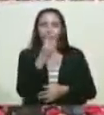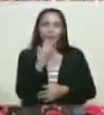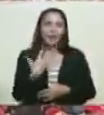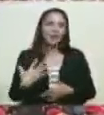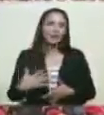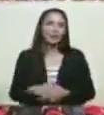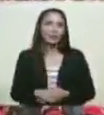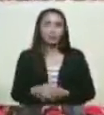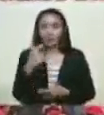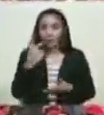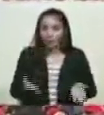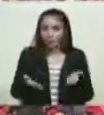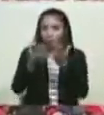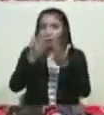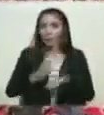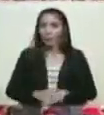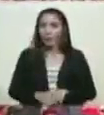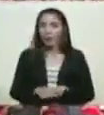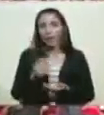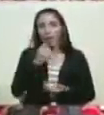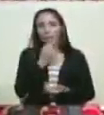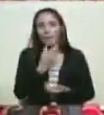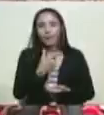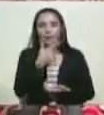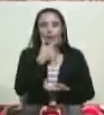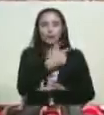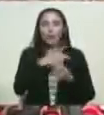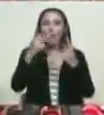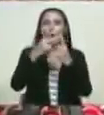Suban al Guareira Repano para que vean la belleza.